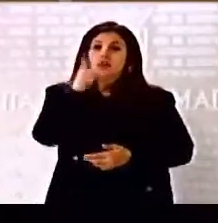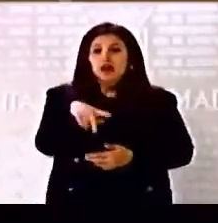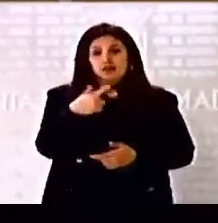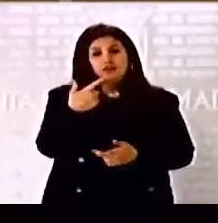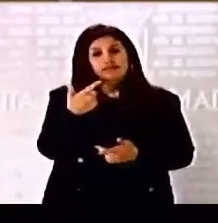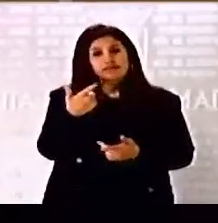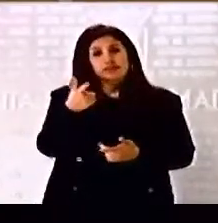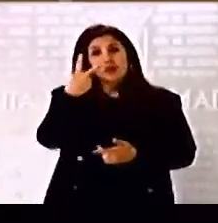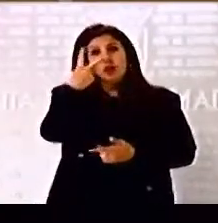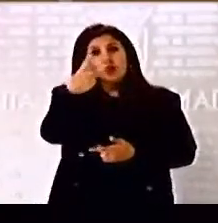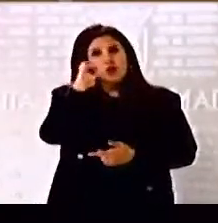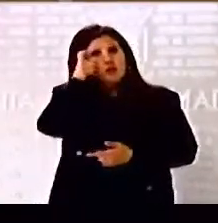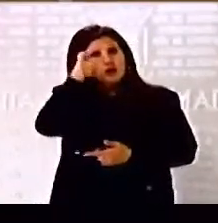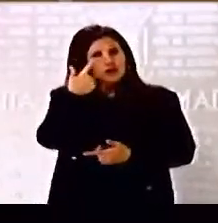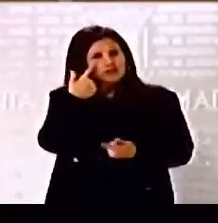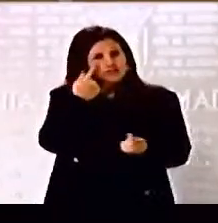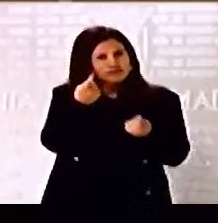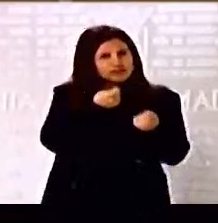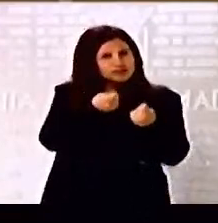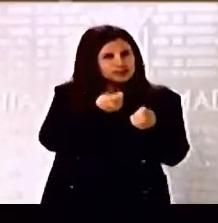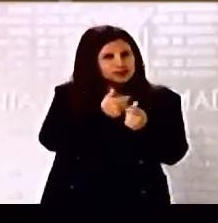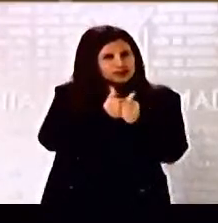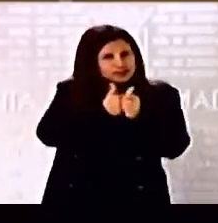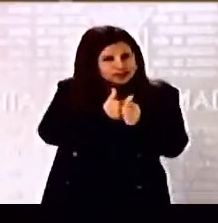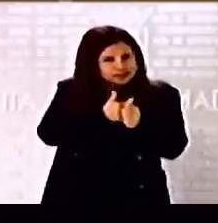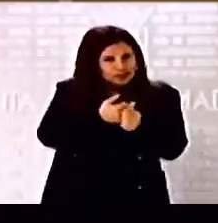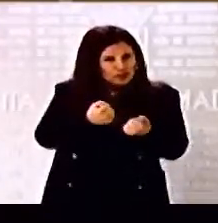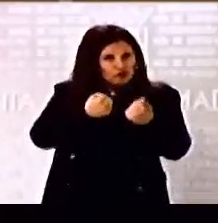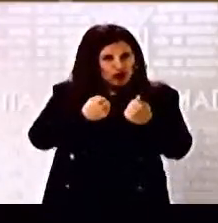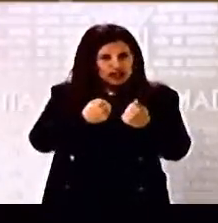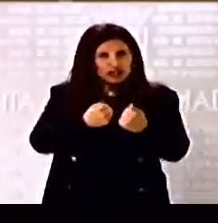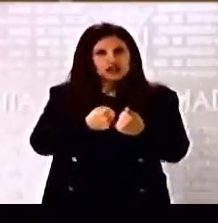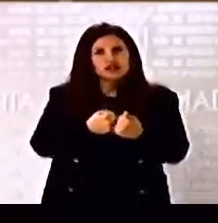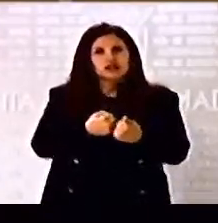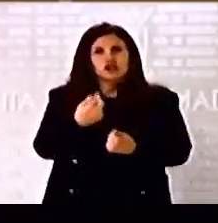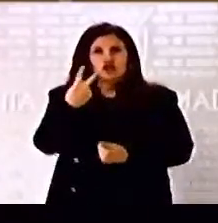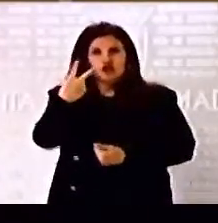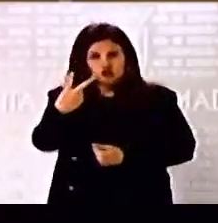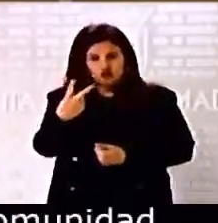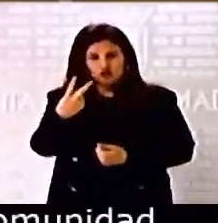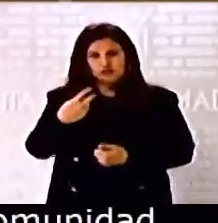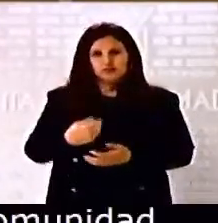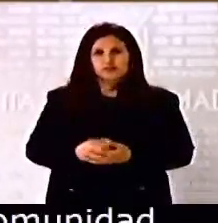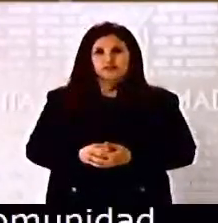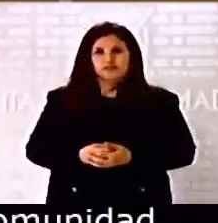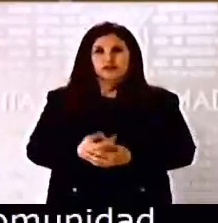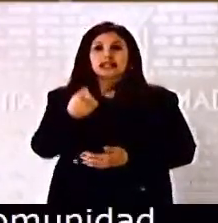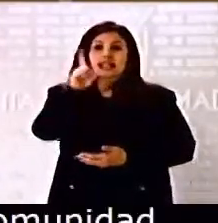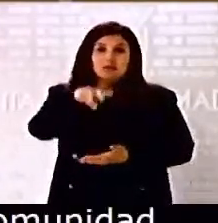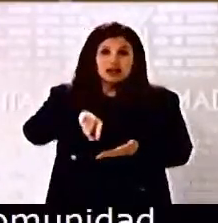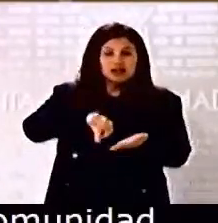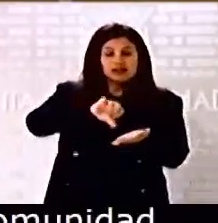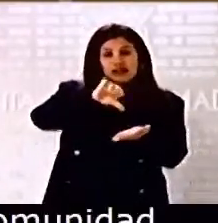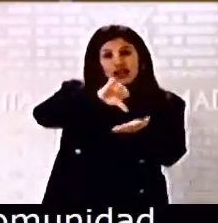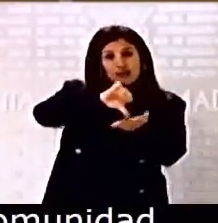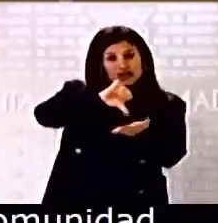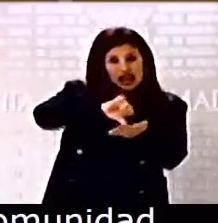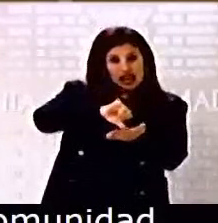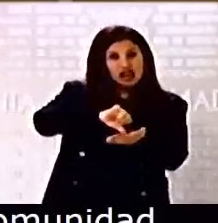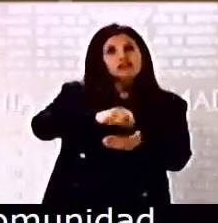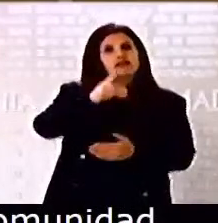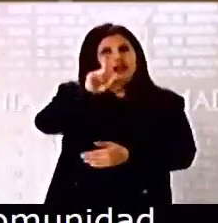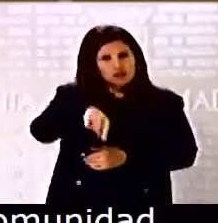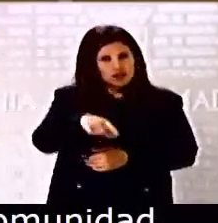2 localidades de la comunidad autónoma, aparte de las capitales de provincia, lógicamente, pero tenemos a